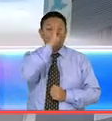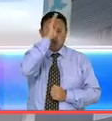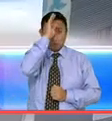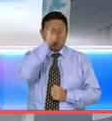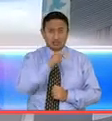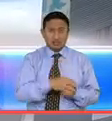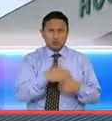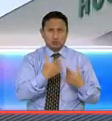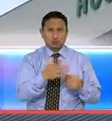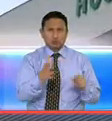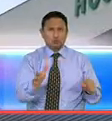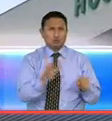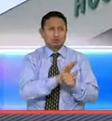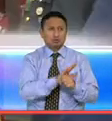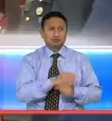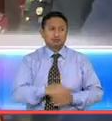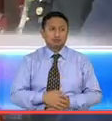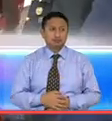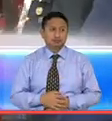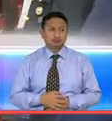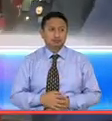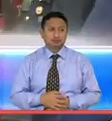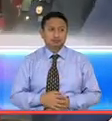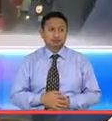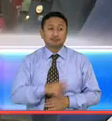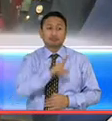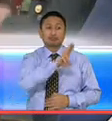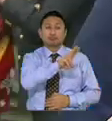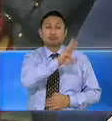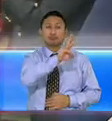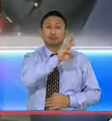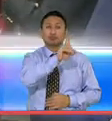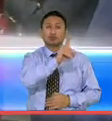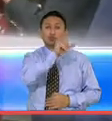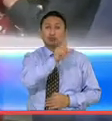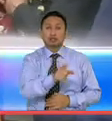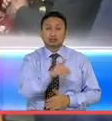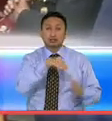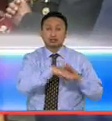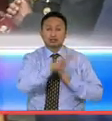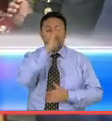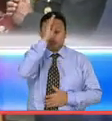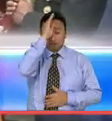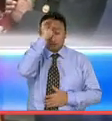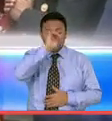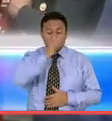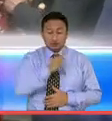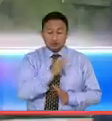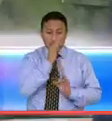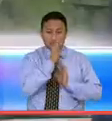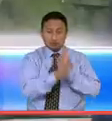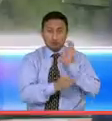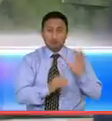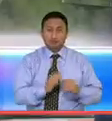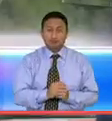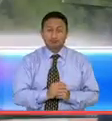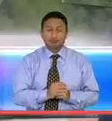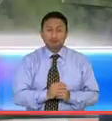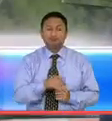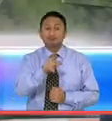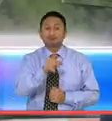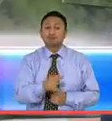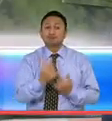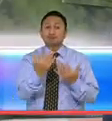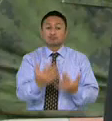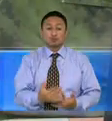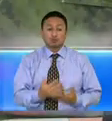al 100% de su capacidad. Tenemos 261 pacientes hospitalizados por COVID-19. Con una lista de espera de unidad de